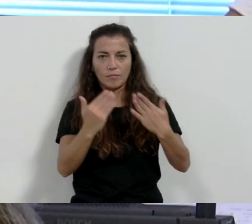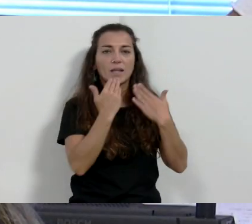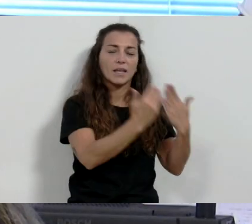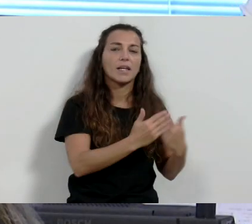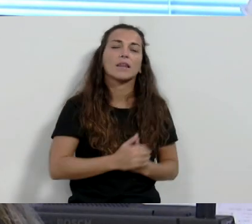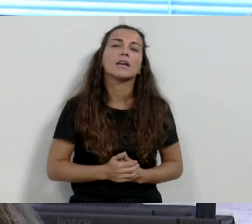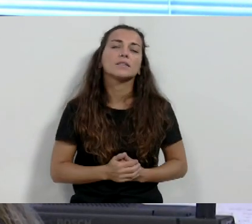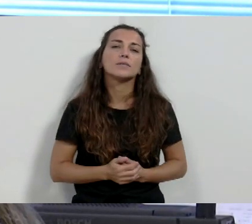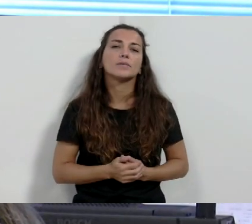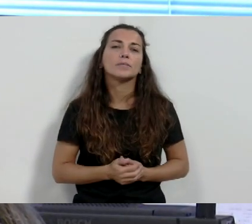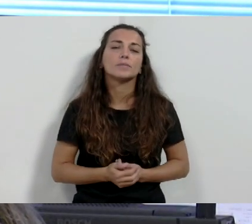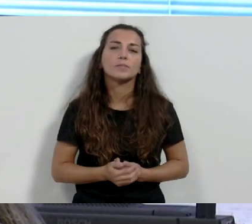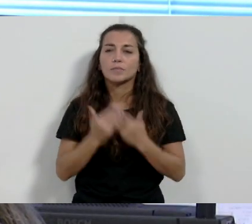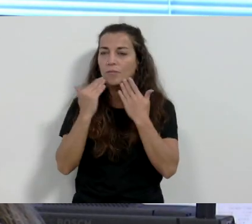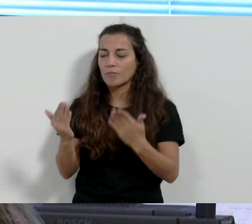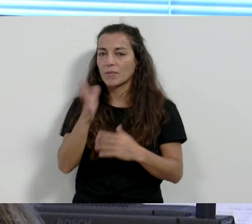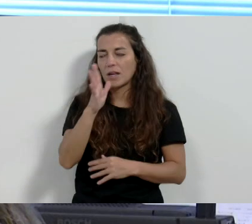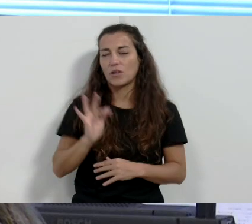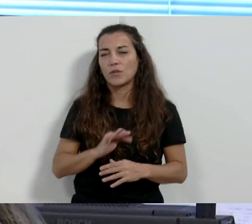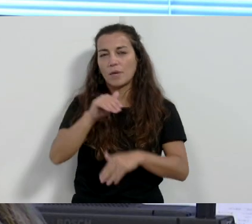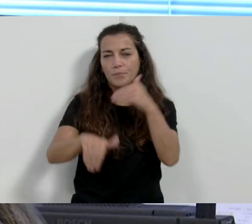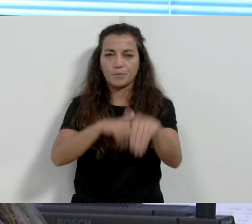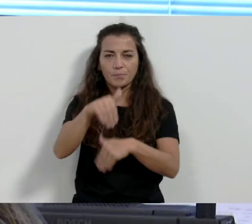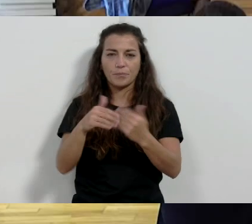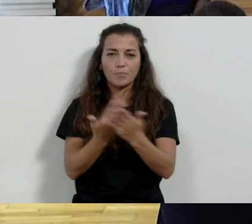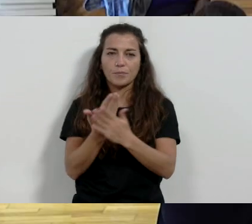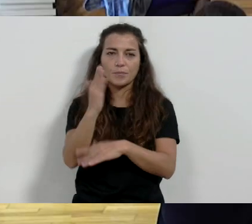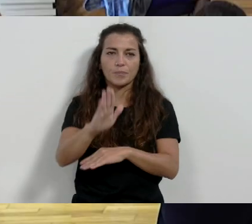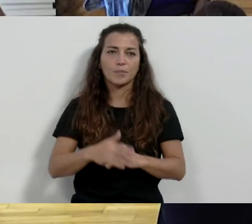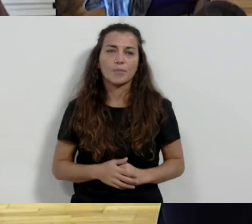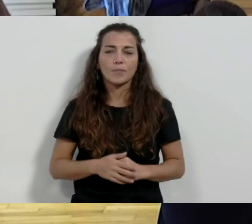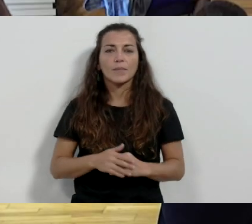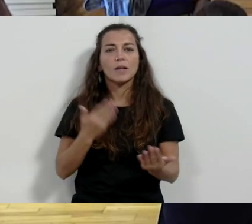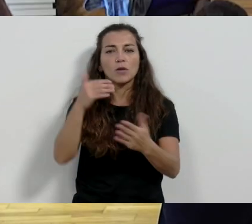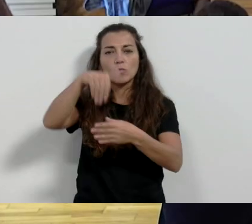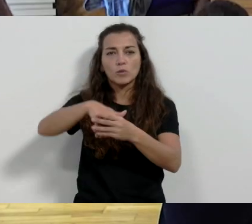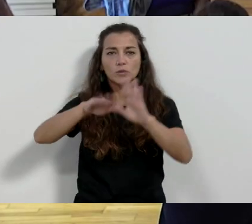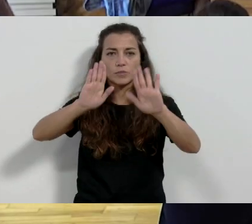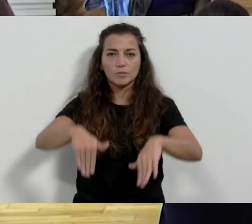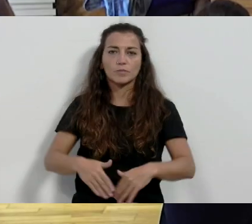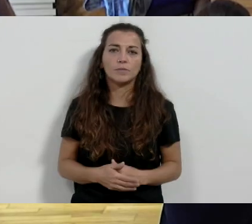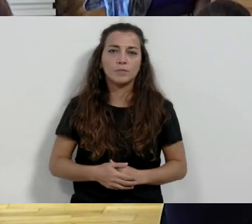Y pasamos a la votación de esta propuesta. ¿Votos a favor?